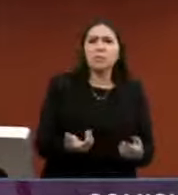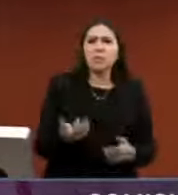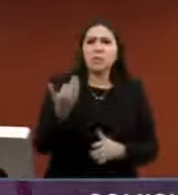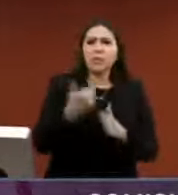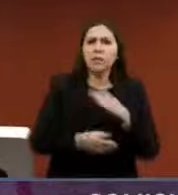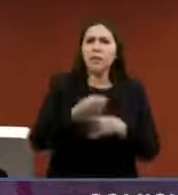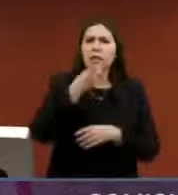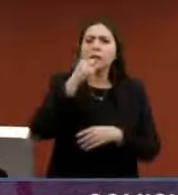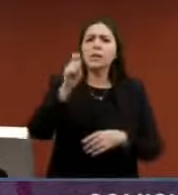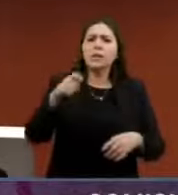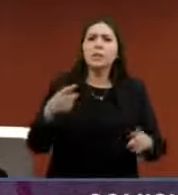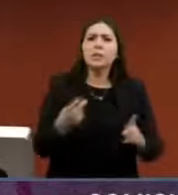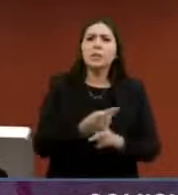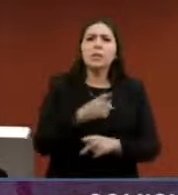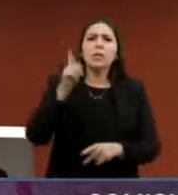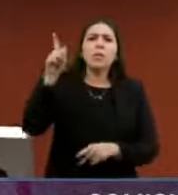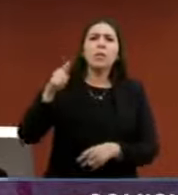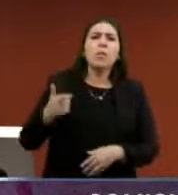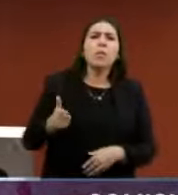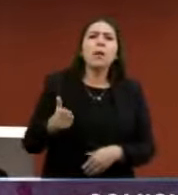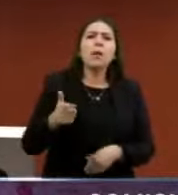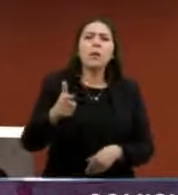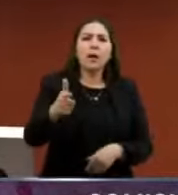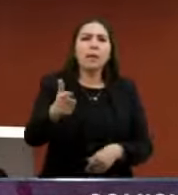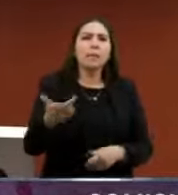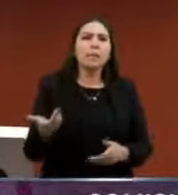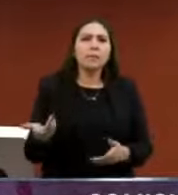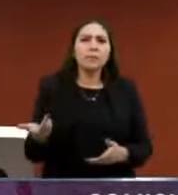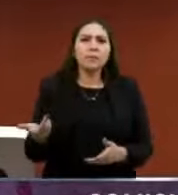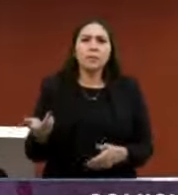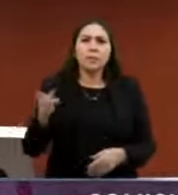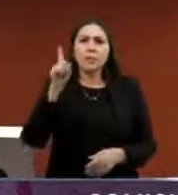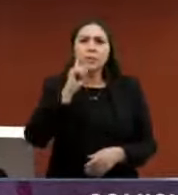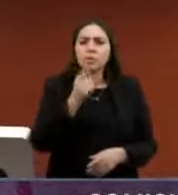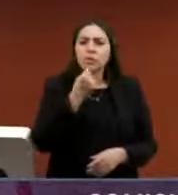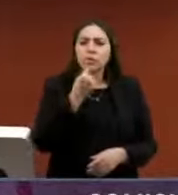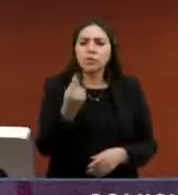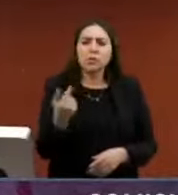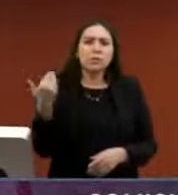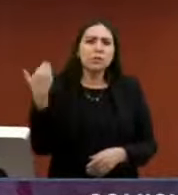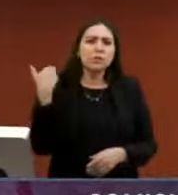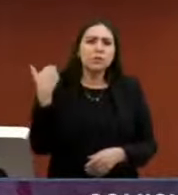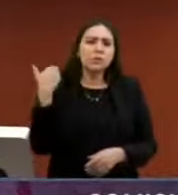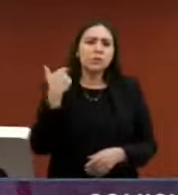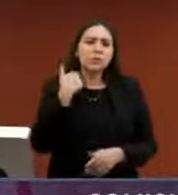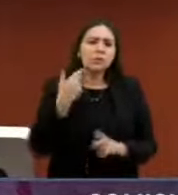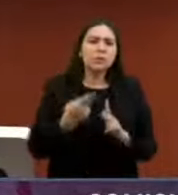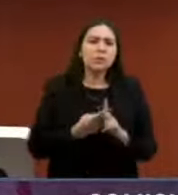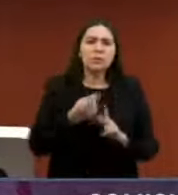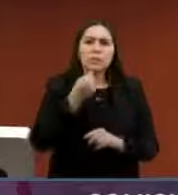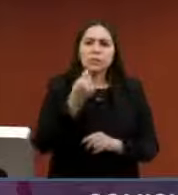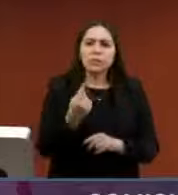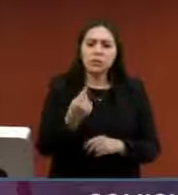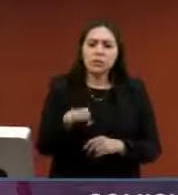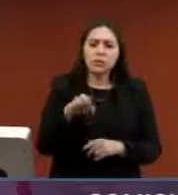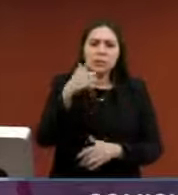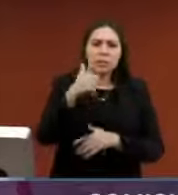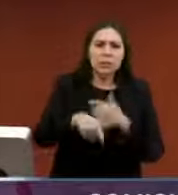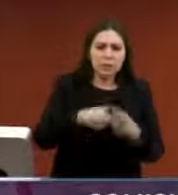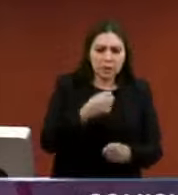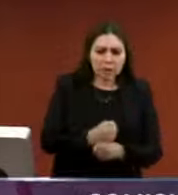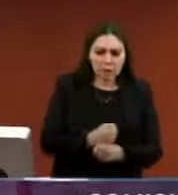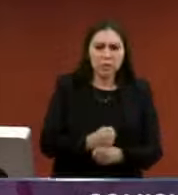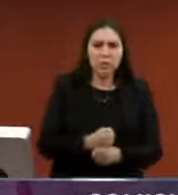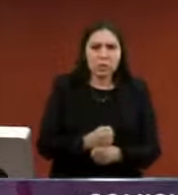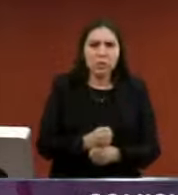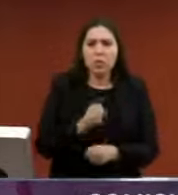lo sucedido en Guanajuato con esa niña que acaban de asesinar de 7 años. ¿O por qué no dicen